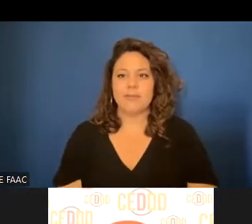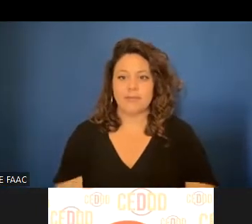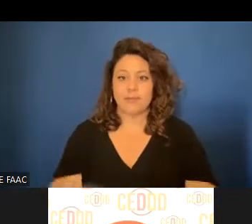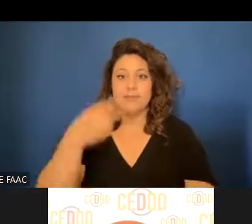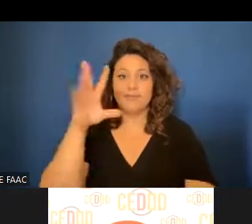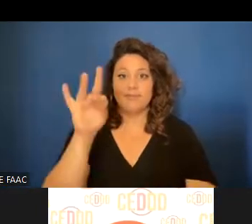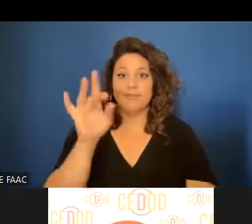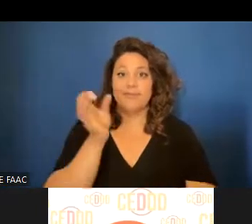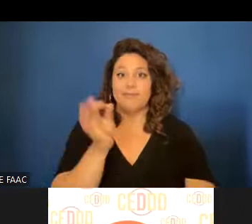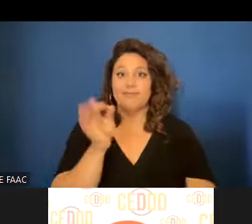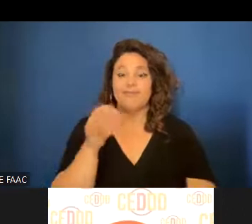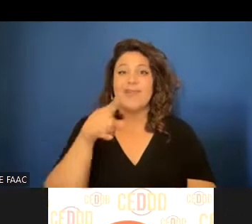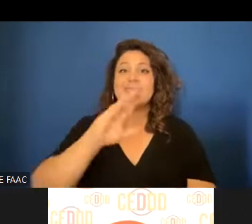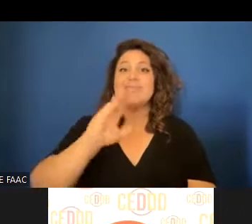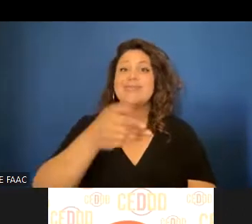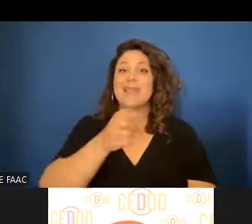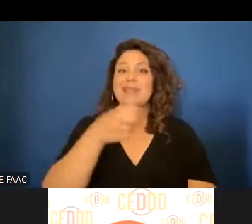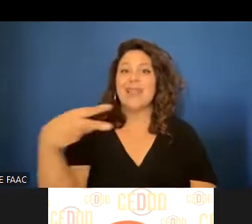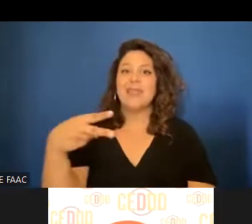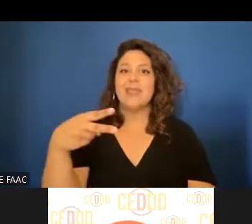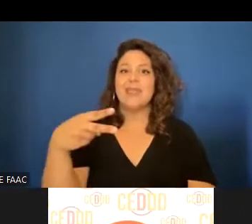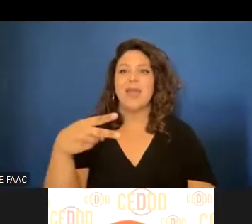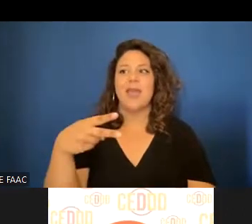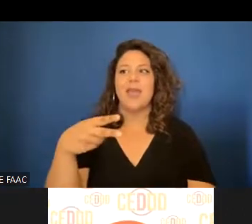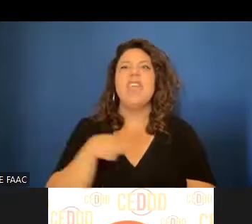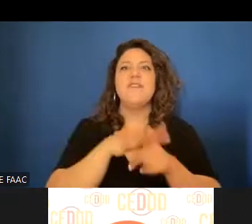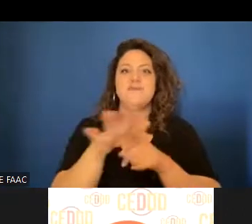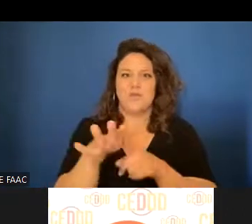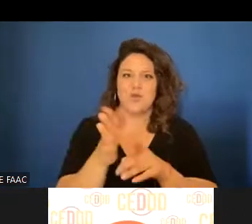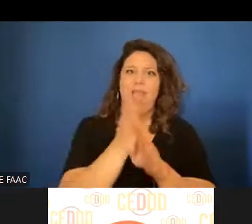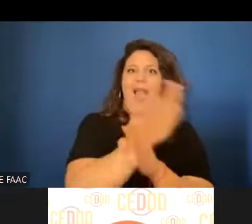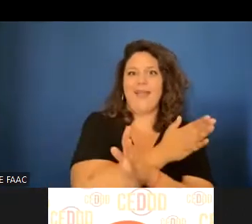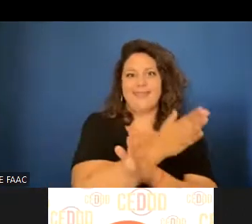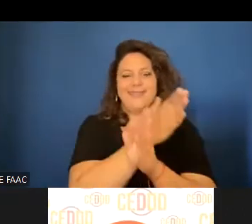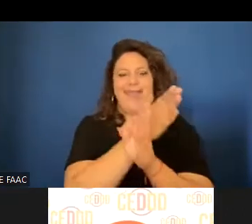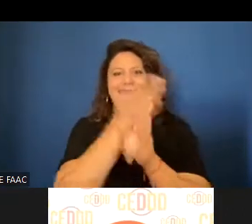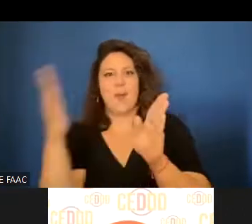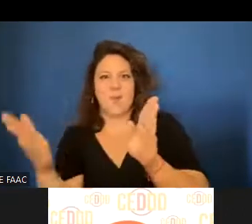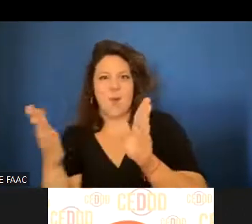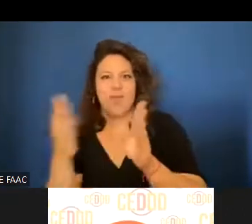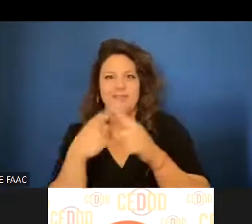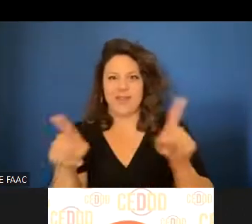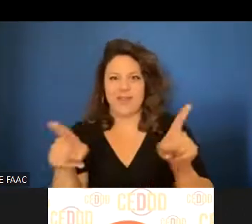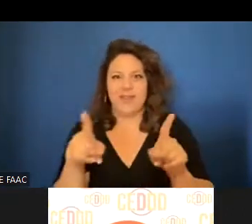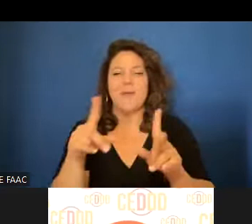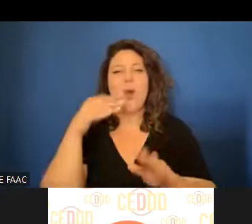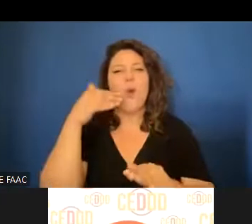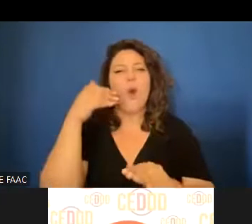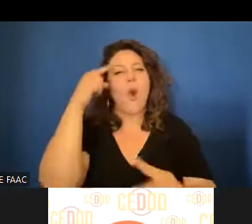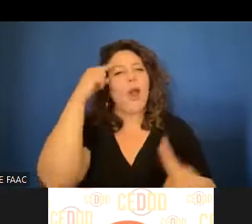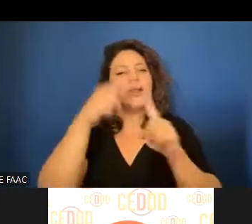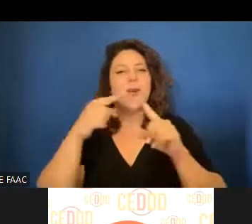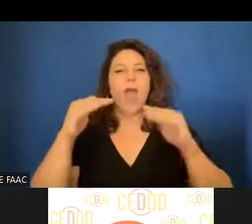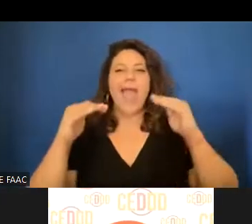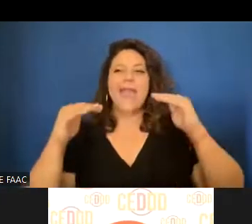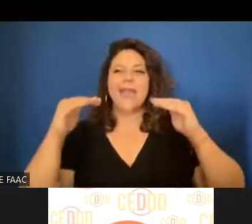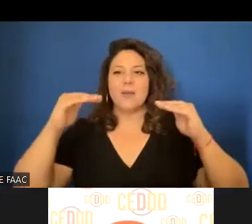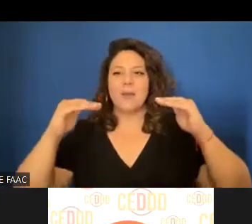para hacerlo porque, bueno, puede lograr una gran cantidad de dinero. Y como decía el compañero Néctor,